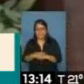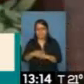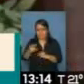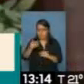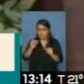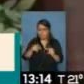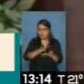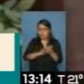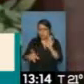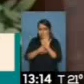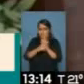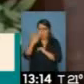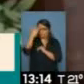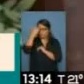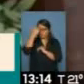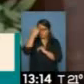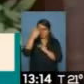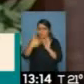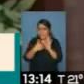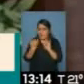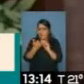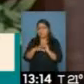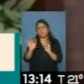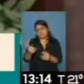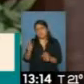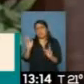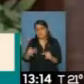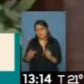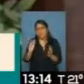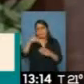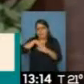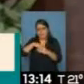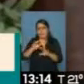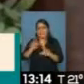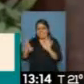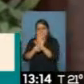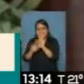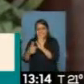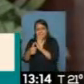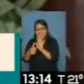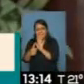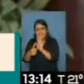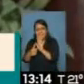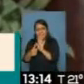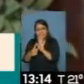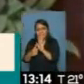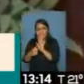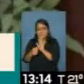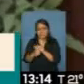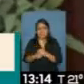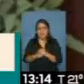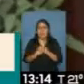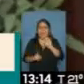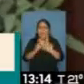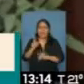Constitución? También es adecuado a la nueva Constitución. Así que es una ley que, completando